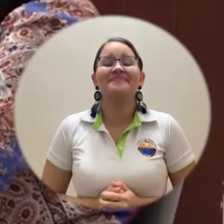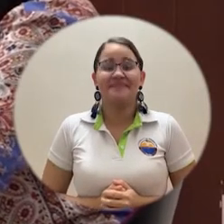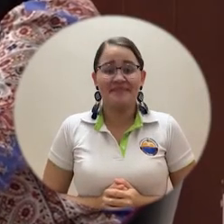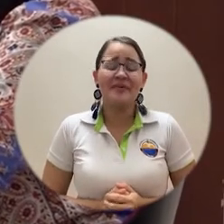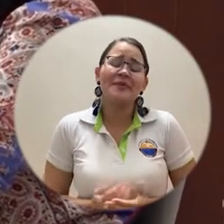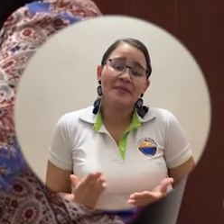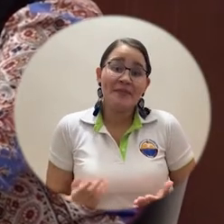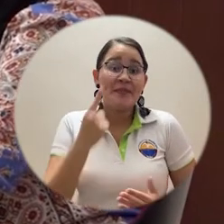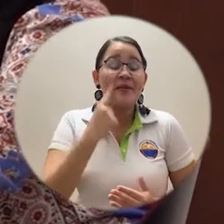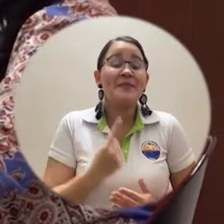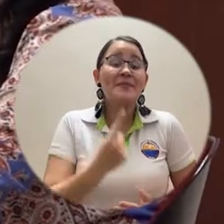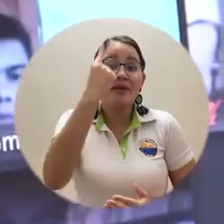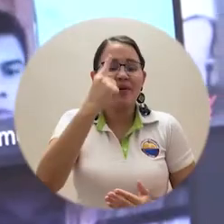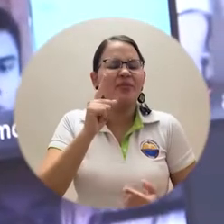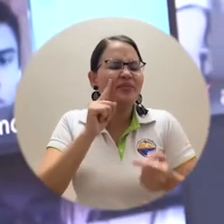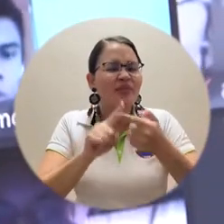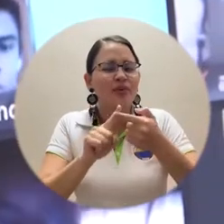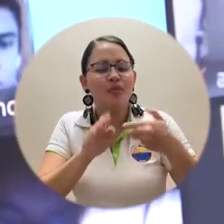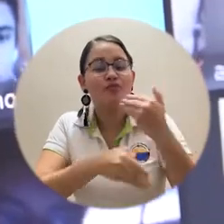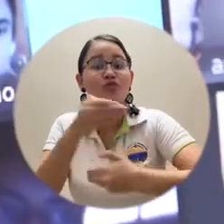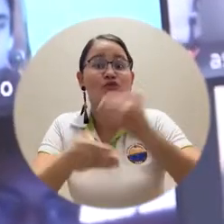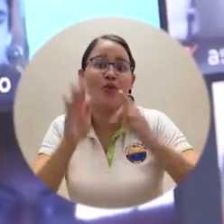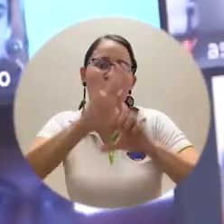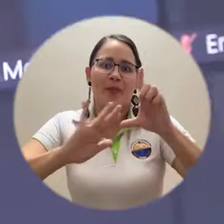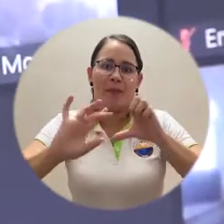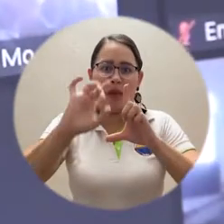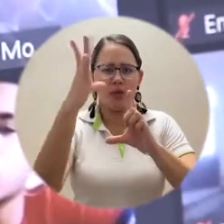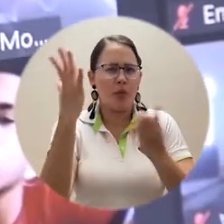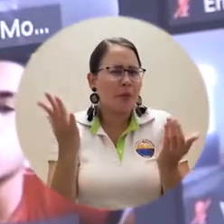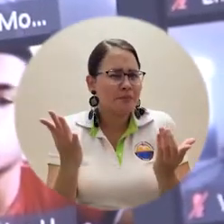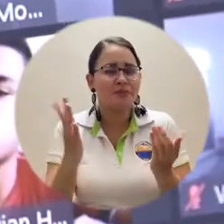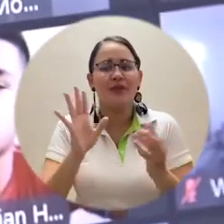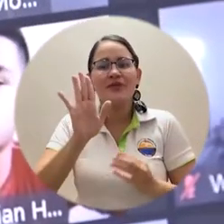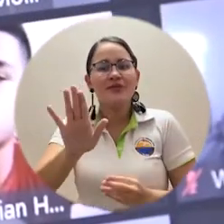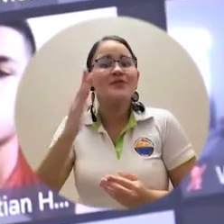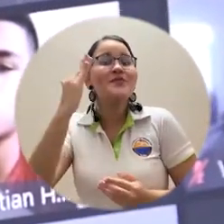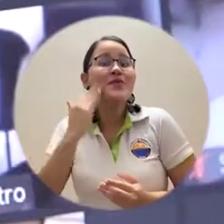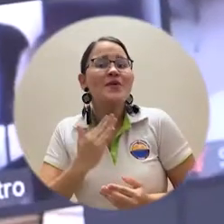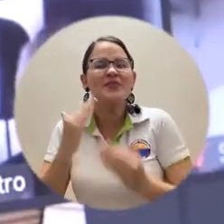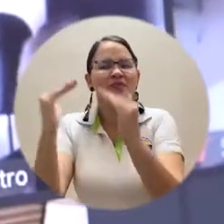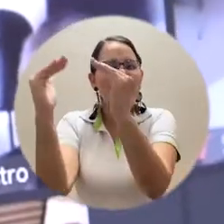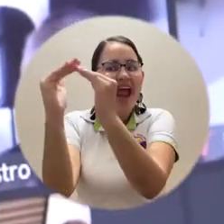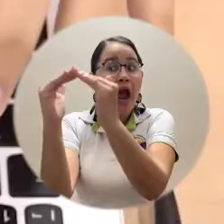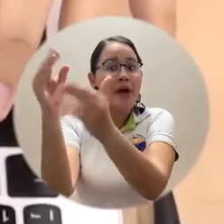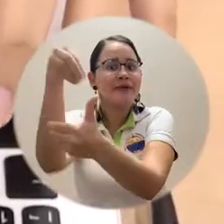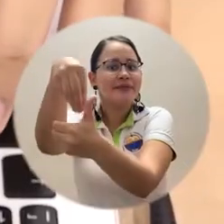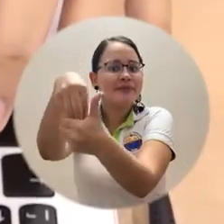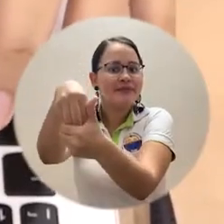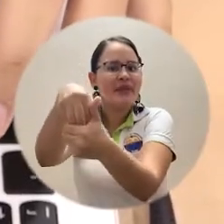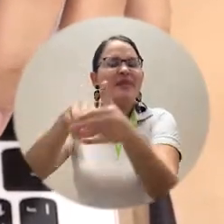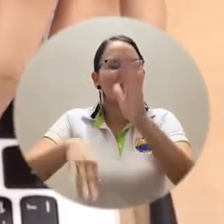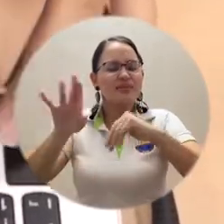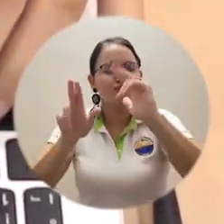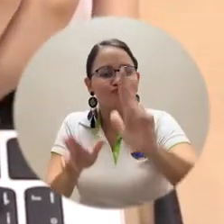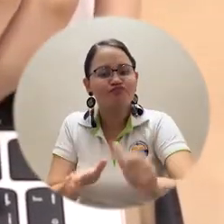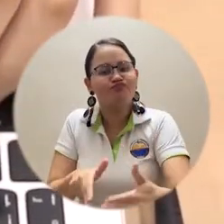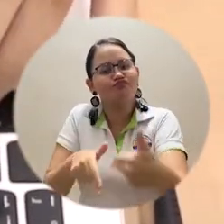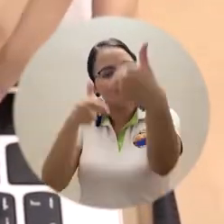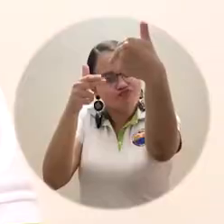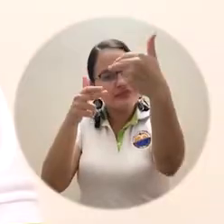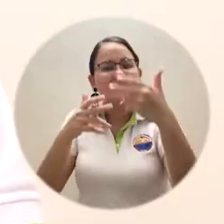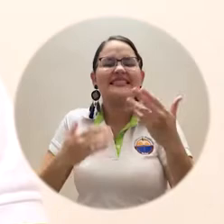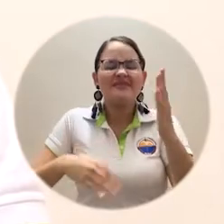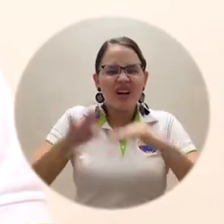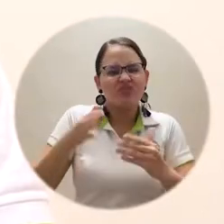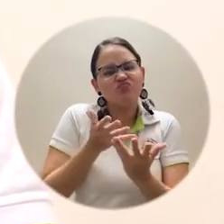El trámite, realizado por primera vez de forma completamente virtual, permitió que desde sus hogares los aspirantes recibieran toda la